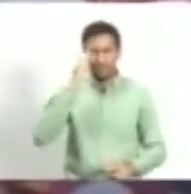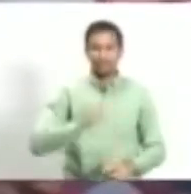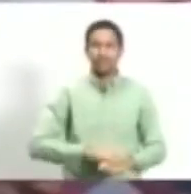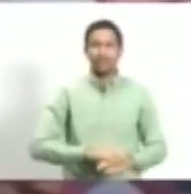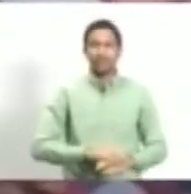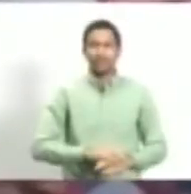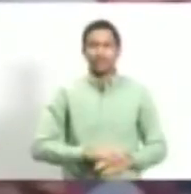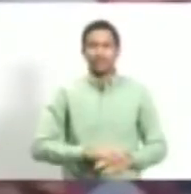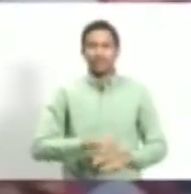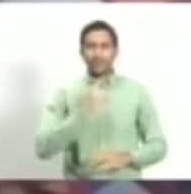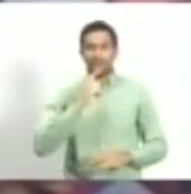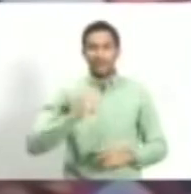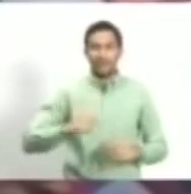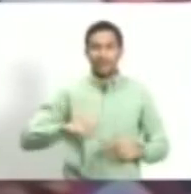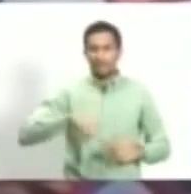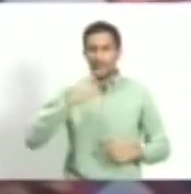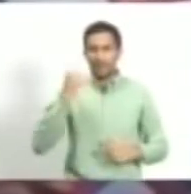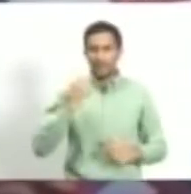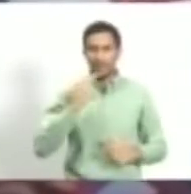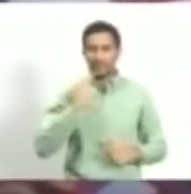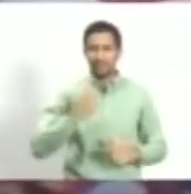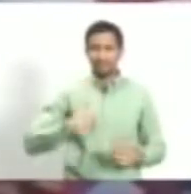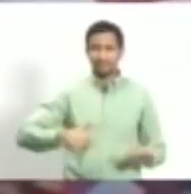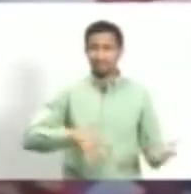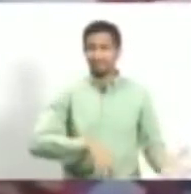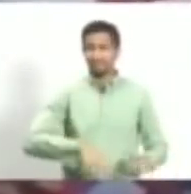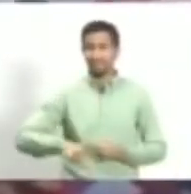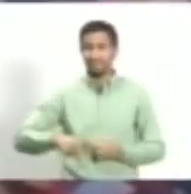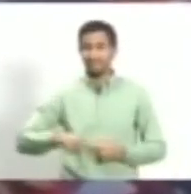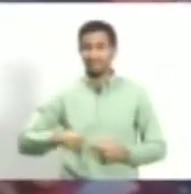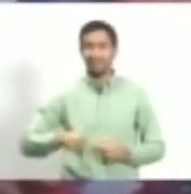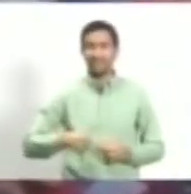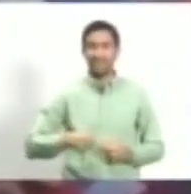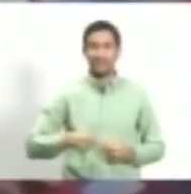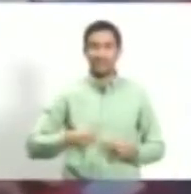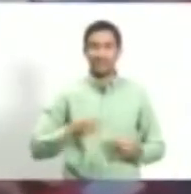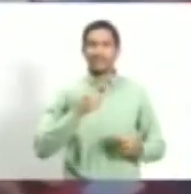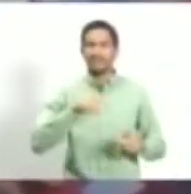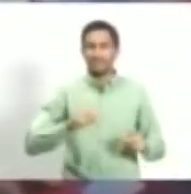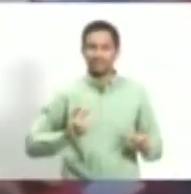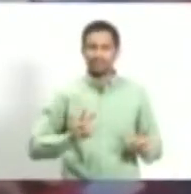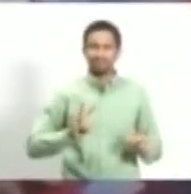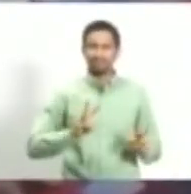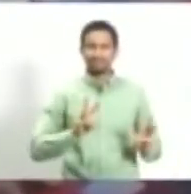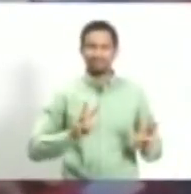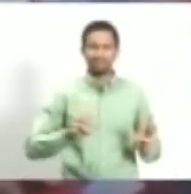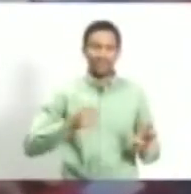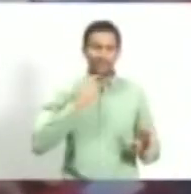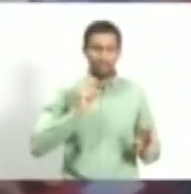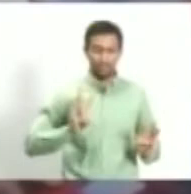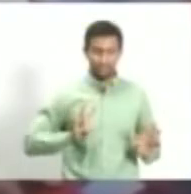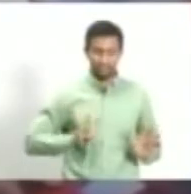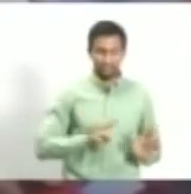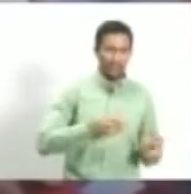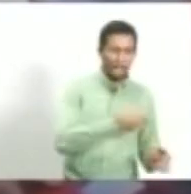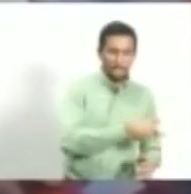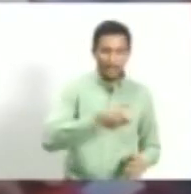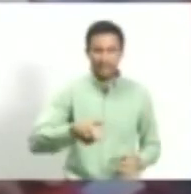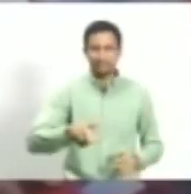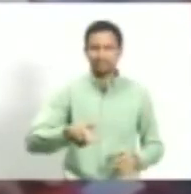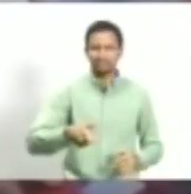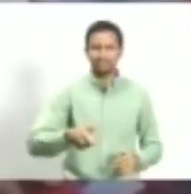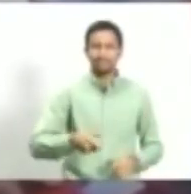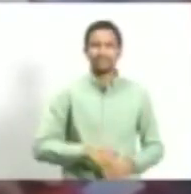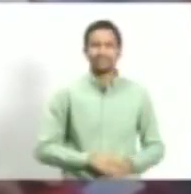camisa blanca, pantalón beige, le quita el arma a uno de los vigilantes, al tiempo que dos de sus cómplices reducen